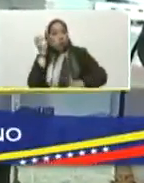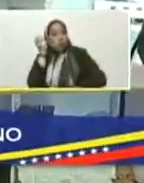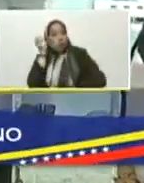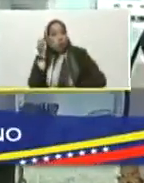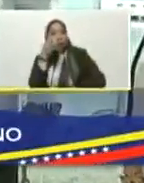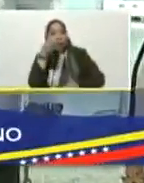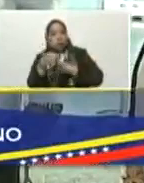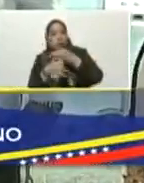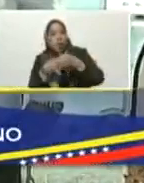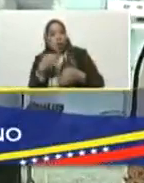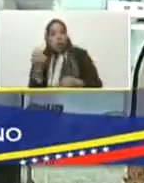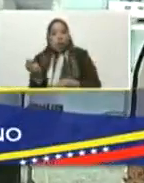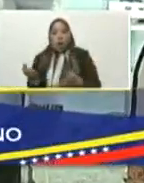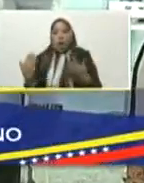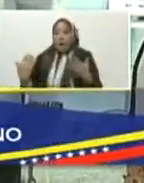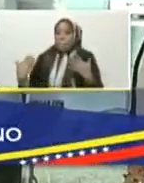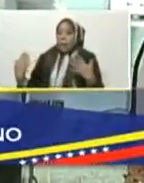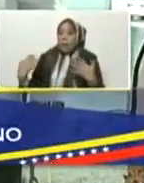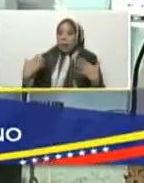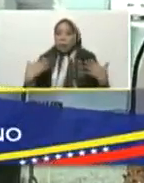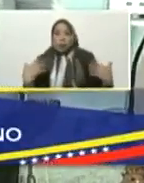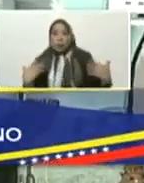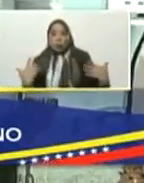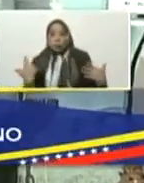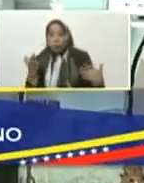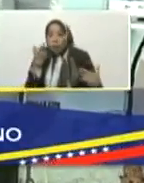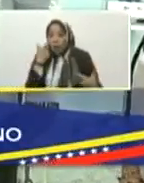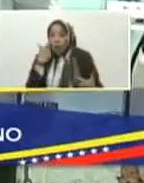ella está por la emergencia. Nosotros estamos al pendiente de lo que el